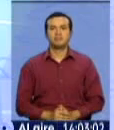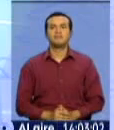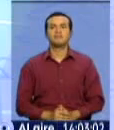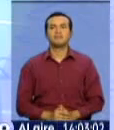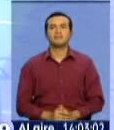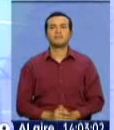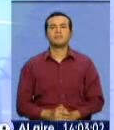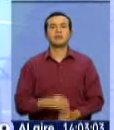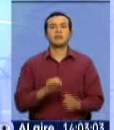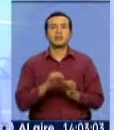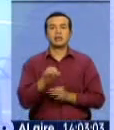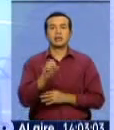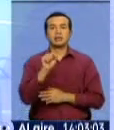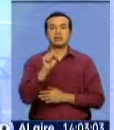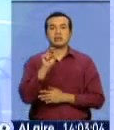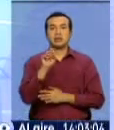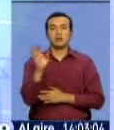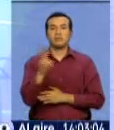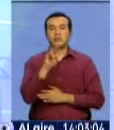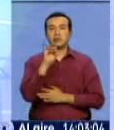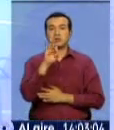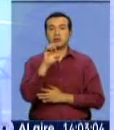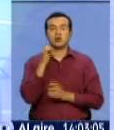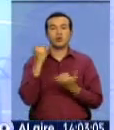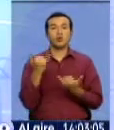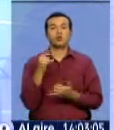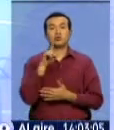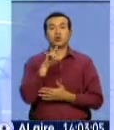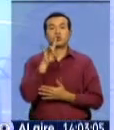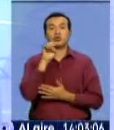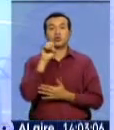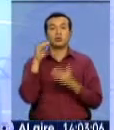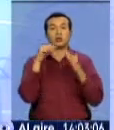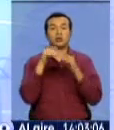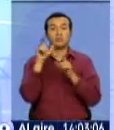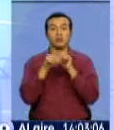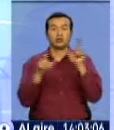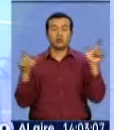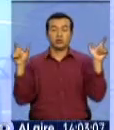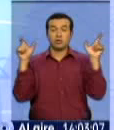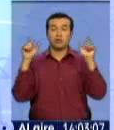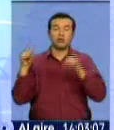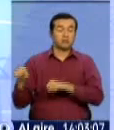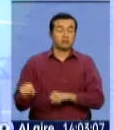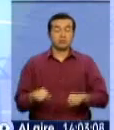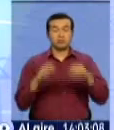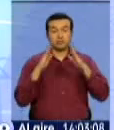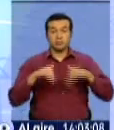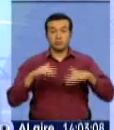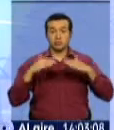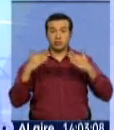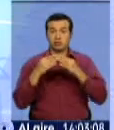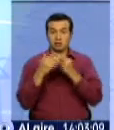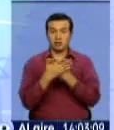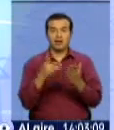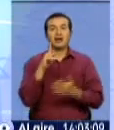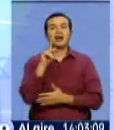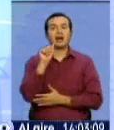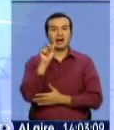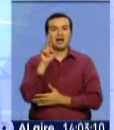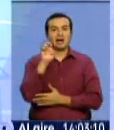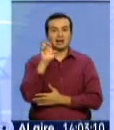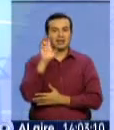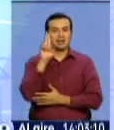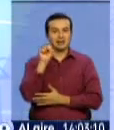también en San Vicente, de la provincia de Manabí, el gobierno entregó hoy 180 viviendas a las familias damnificadas por el terremoto. Karen Ceballos nos amplía